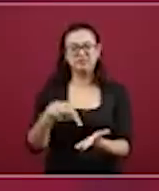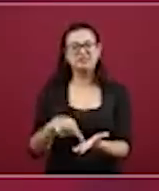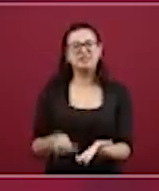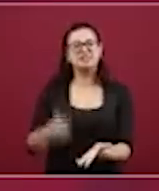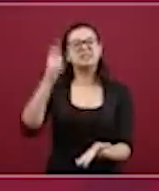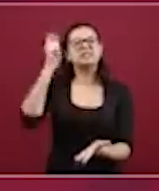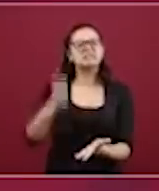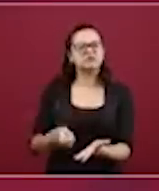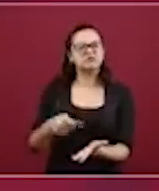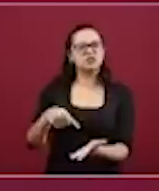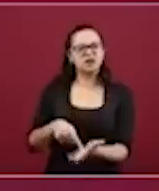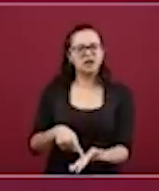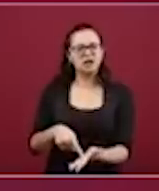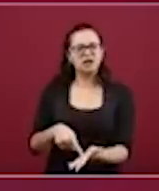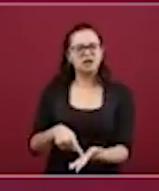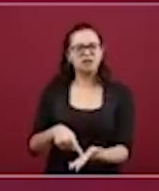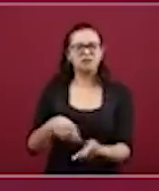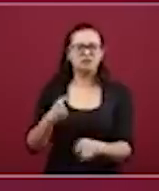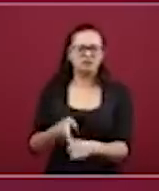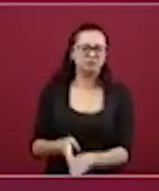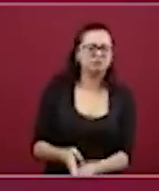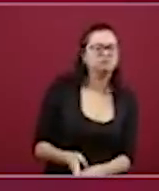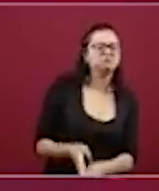cancela la